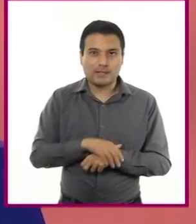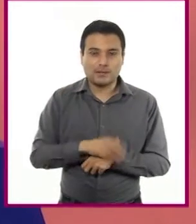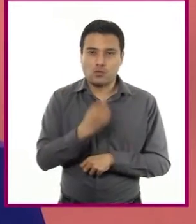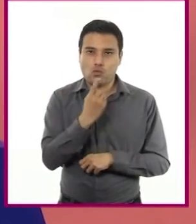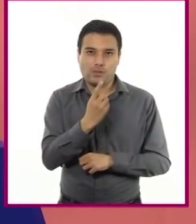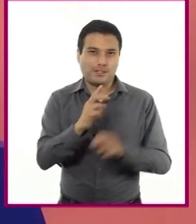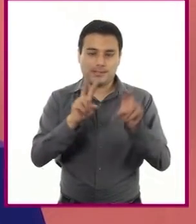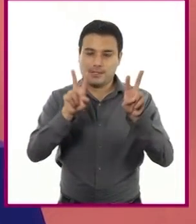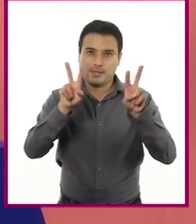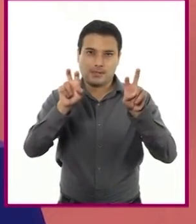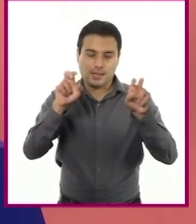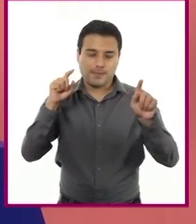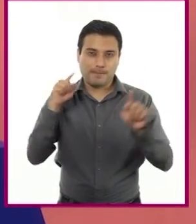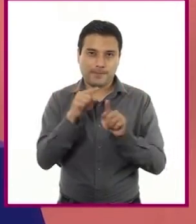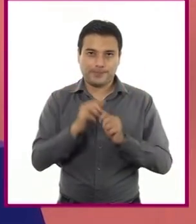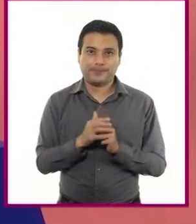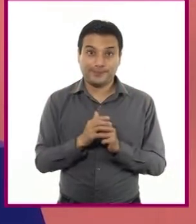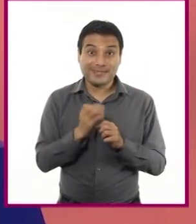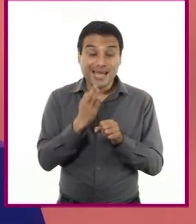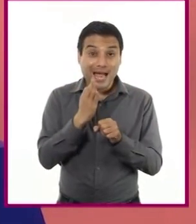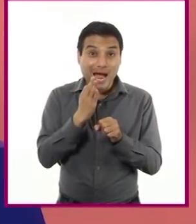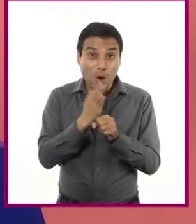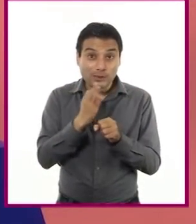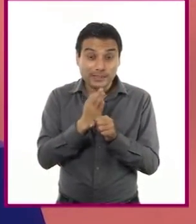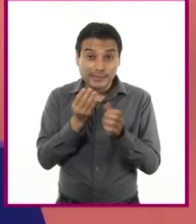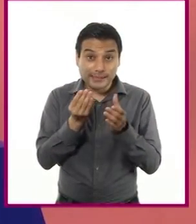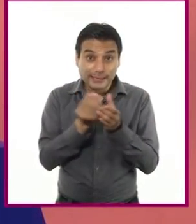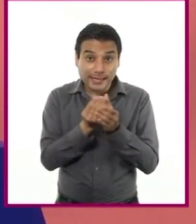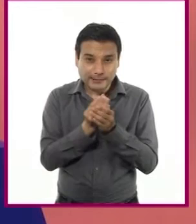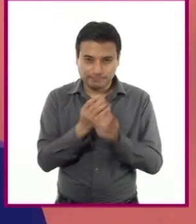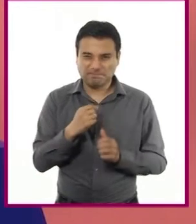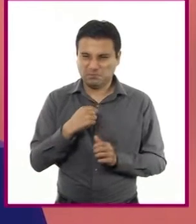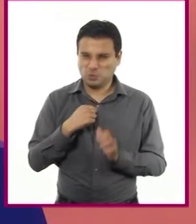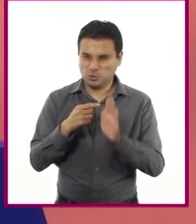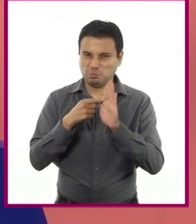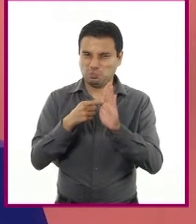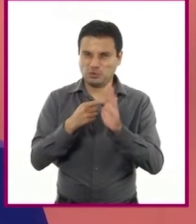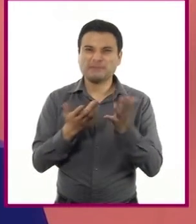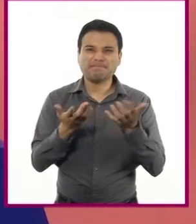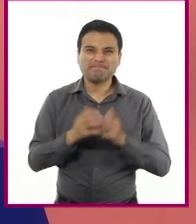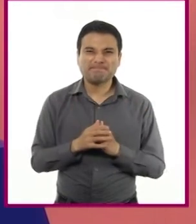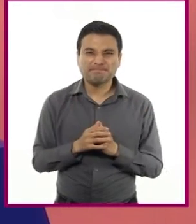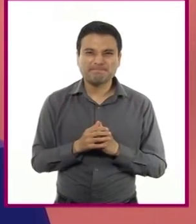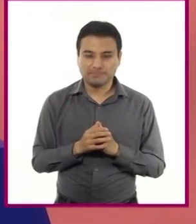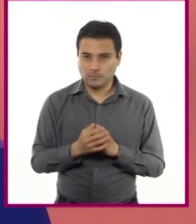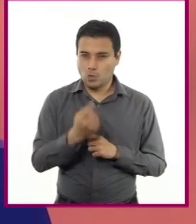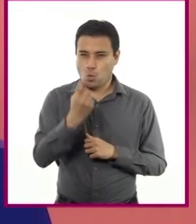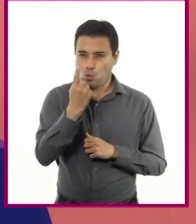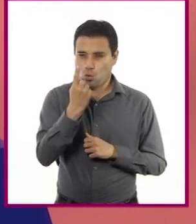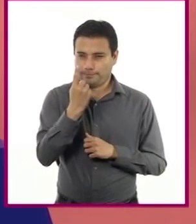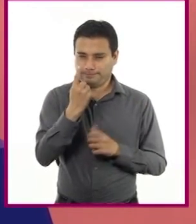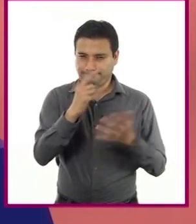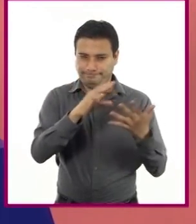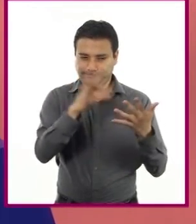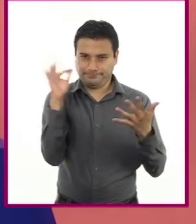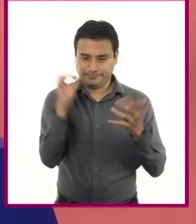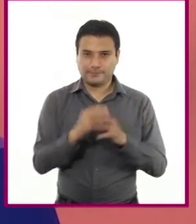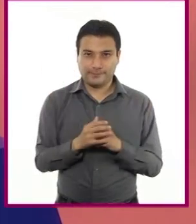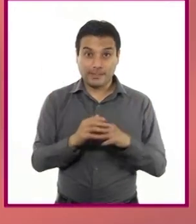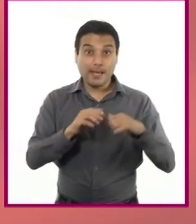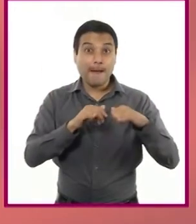esquema. En esta sesión nos enfocaremos en la elaboración de uno de ellos, el mapa